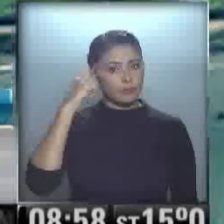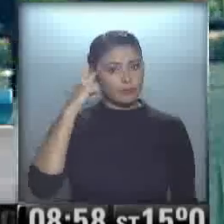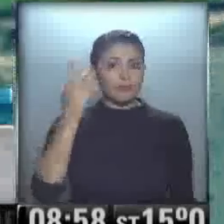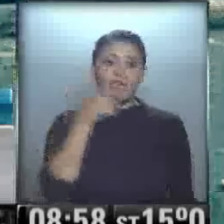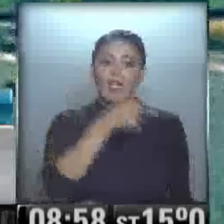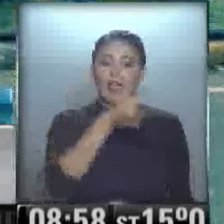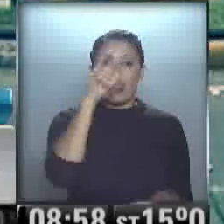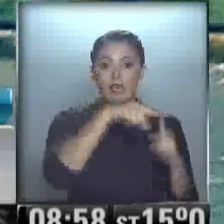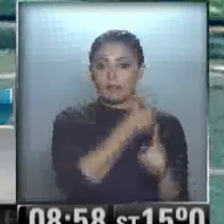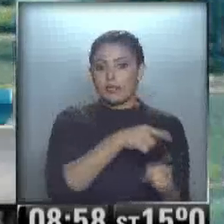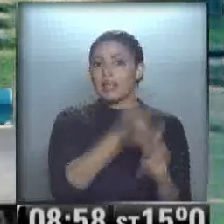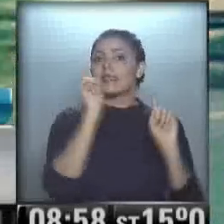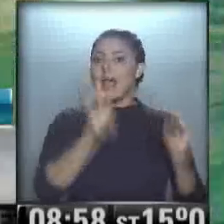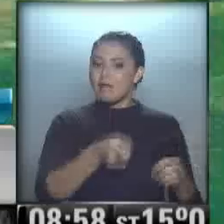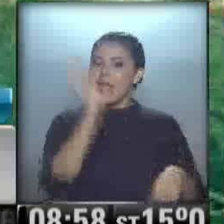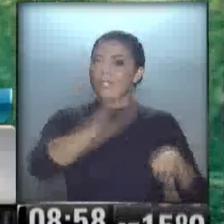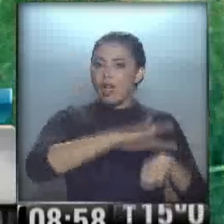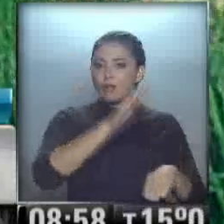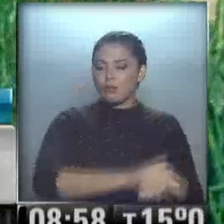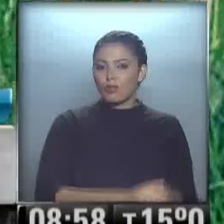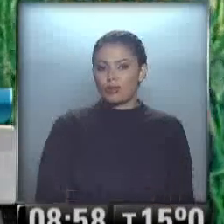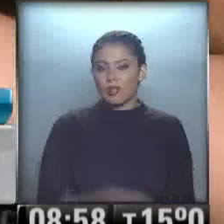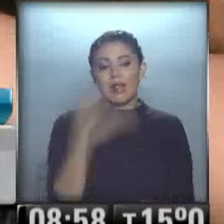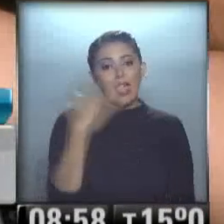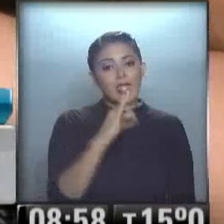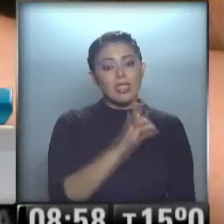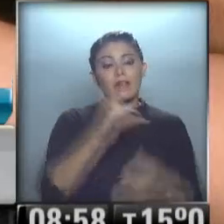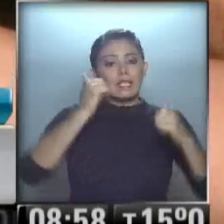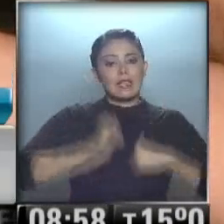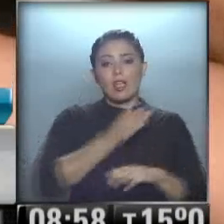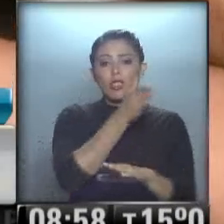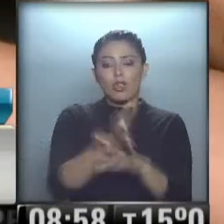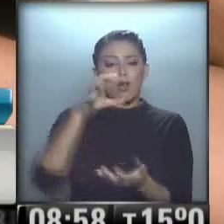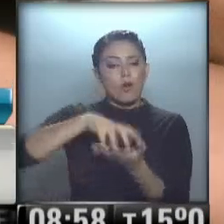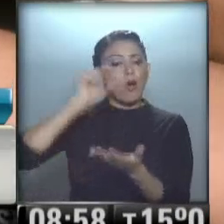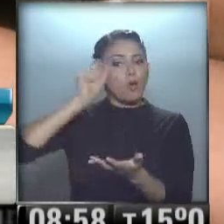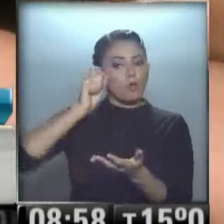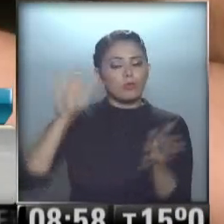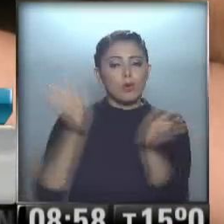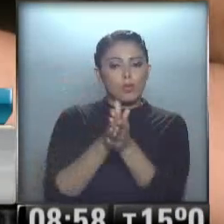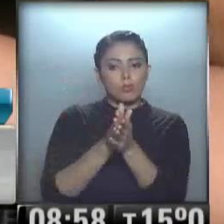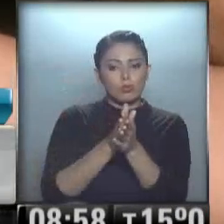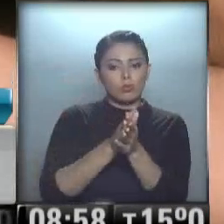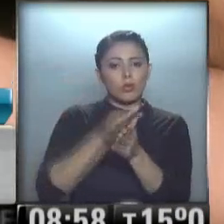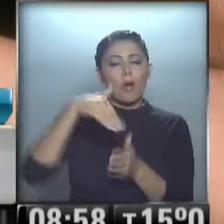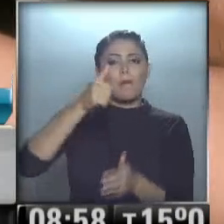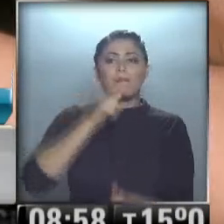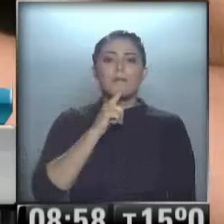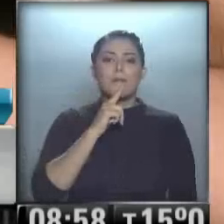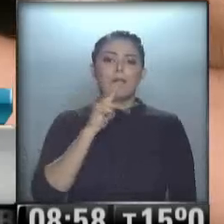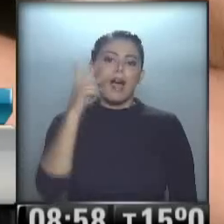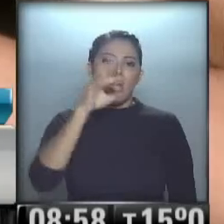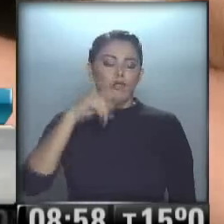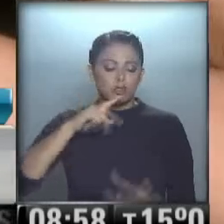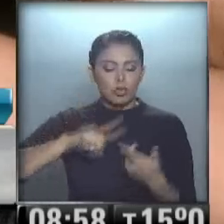que él es también responsable y que debería estar sentado junto a Enrique mat